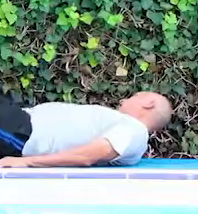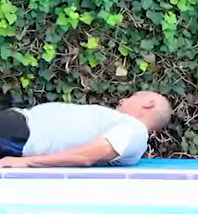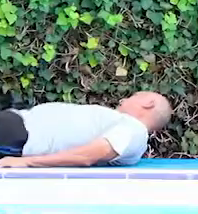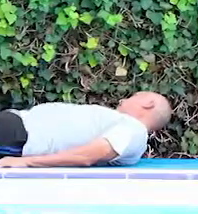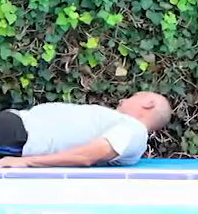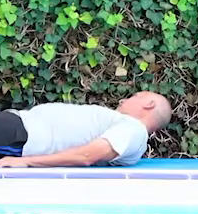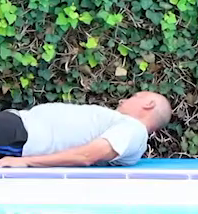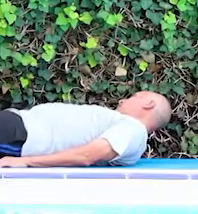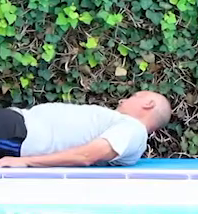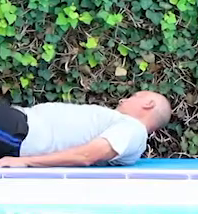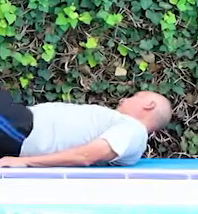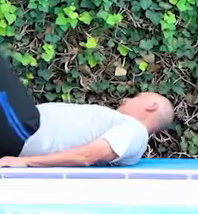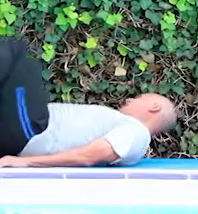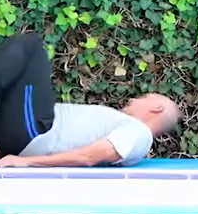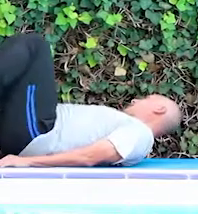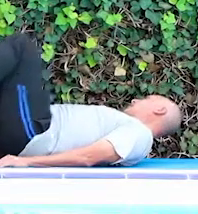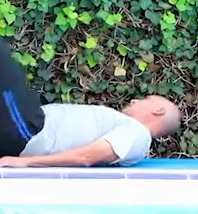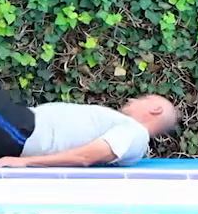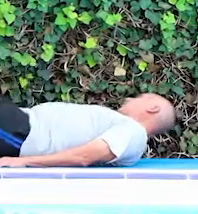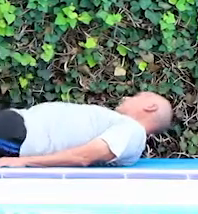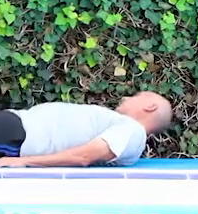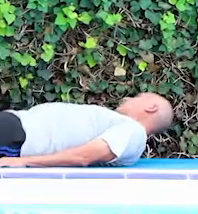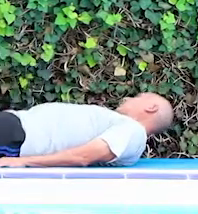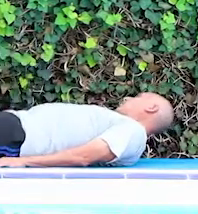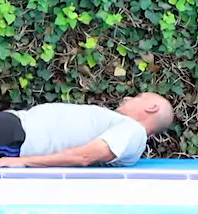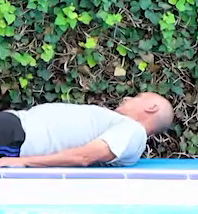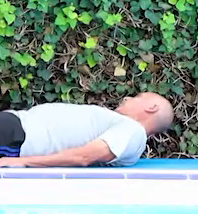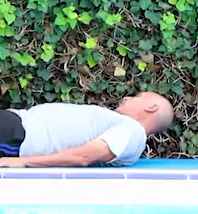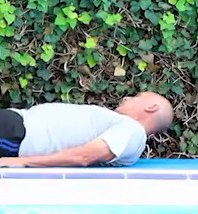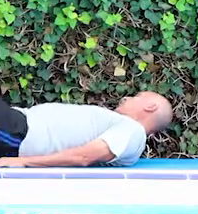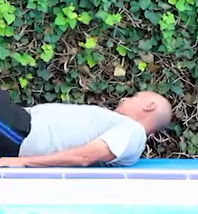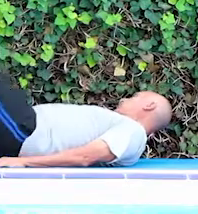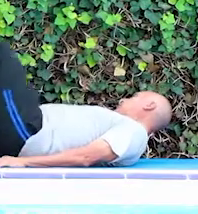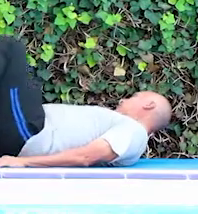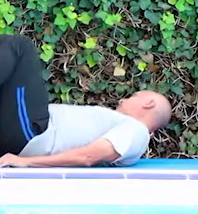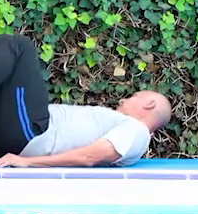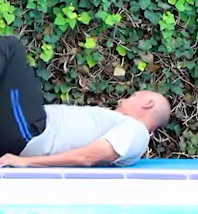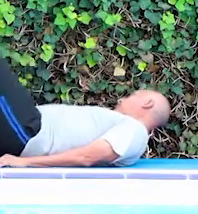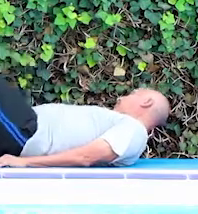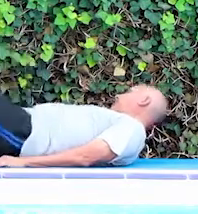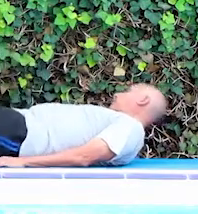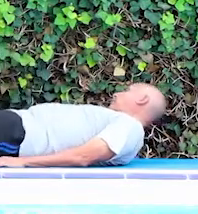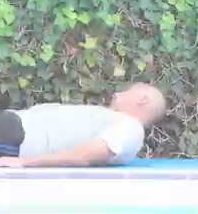dos, respira. Trata de que no peguen tus talones. Muy bien.